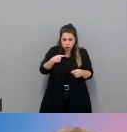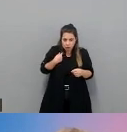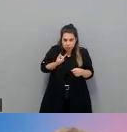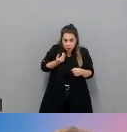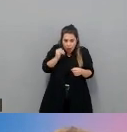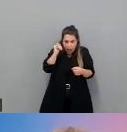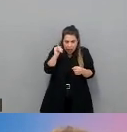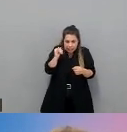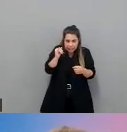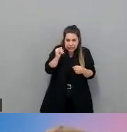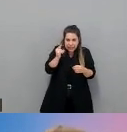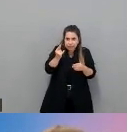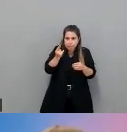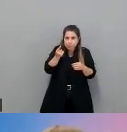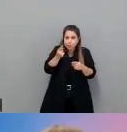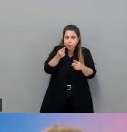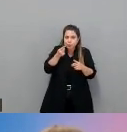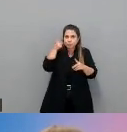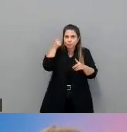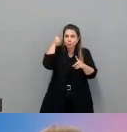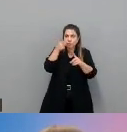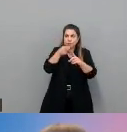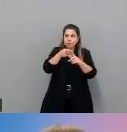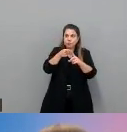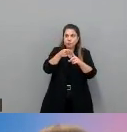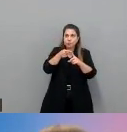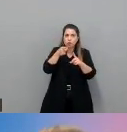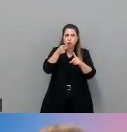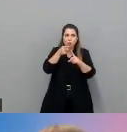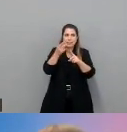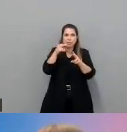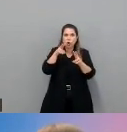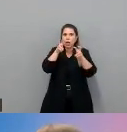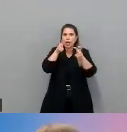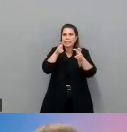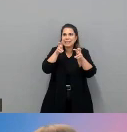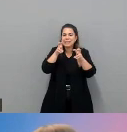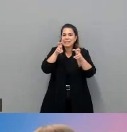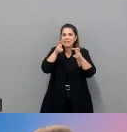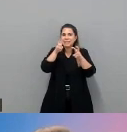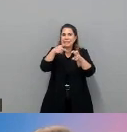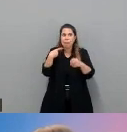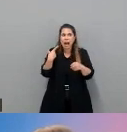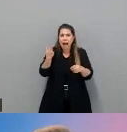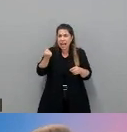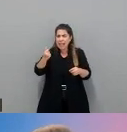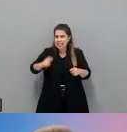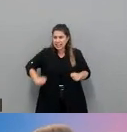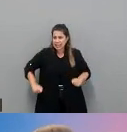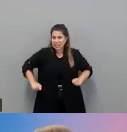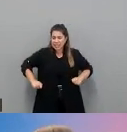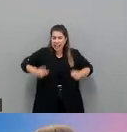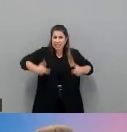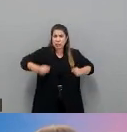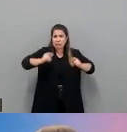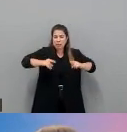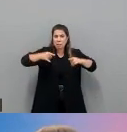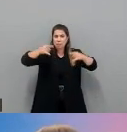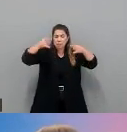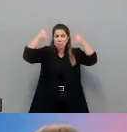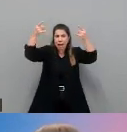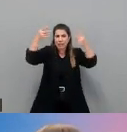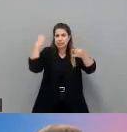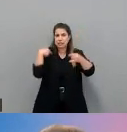para tratar de alguna manera reducir esa sobrecarga económica que tienen las familias de menores con